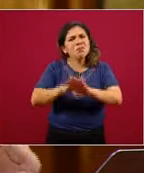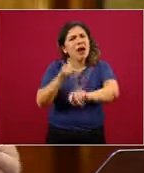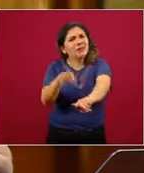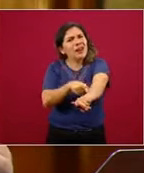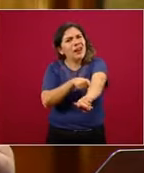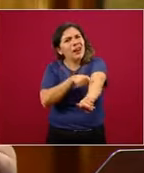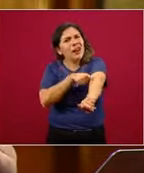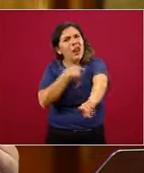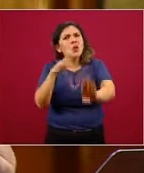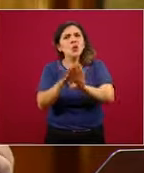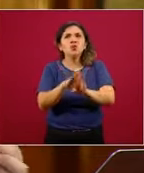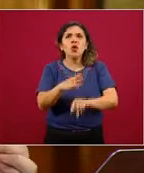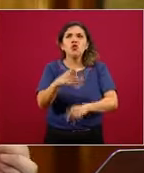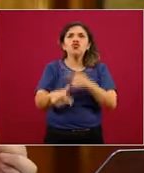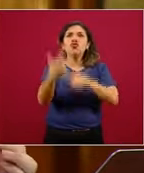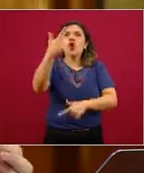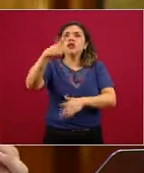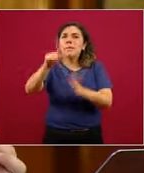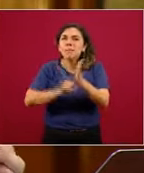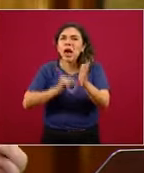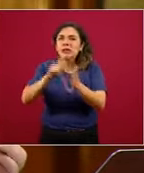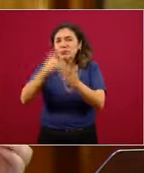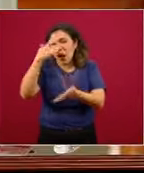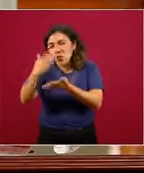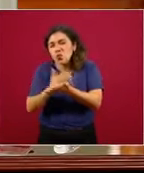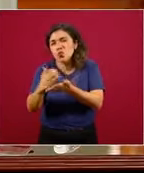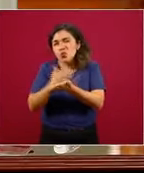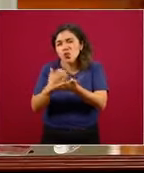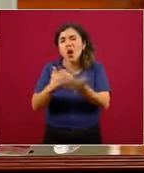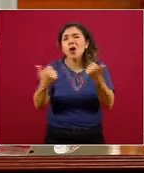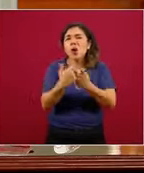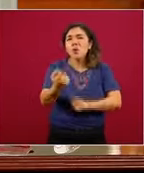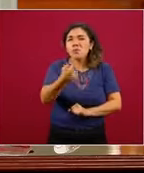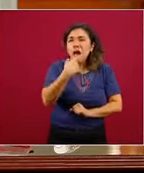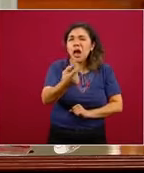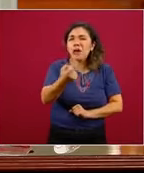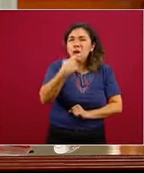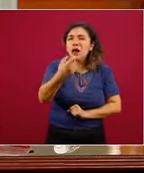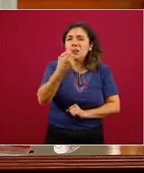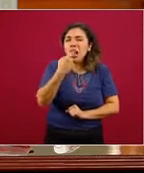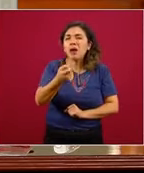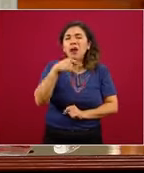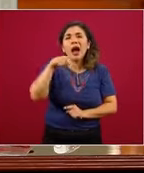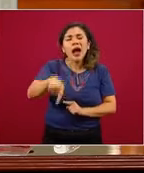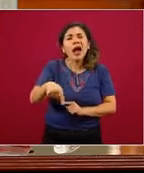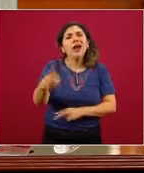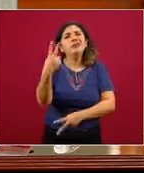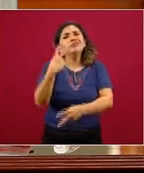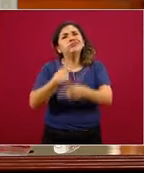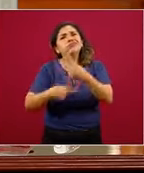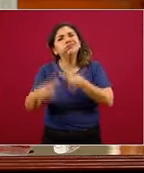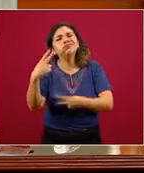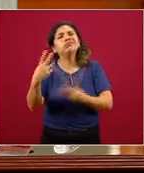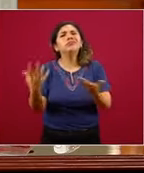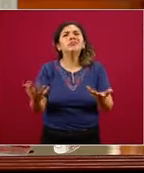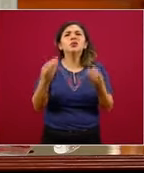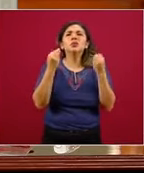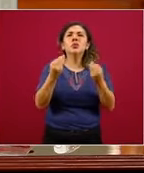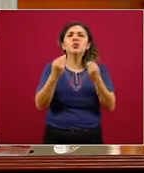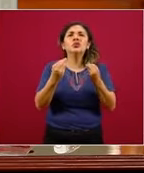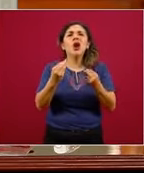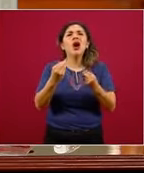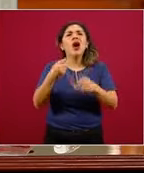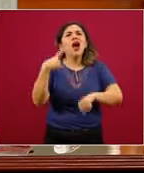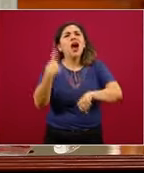prolongados, estamos hablando de 12 meses de tratamientos, con fármacos que producían un alto índice de